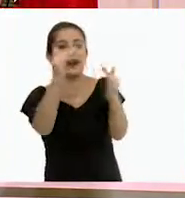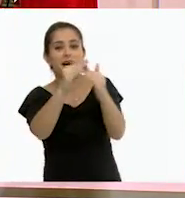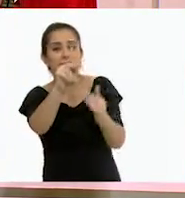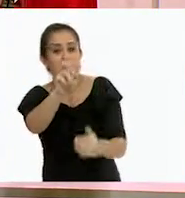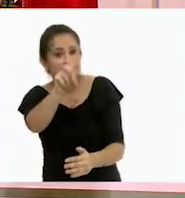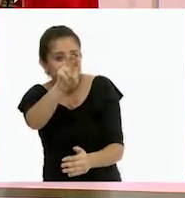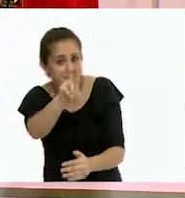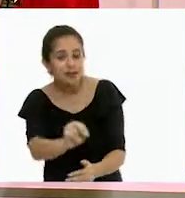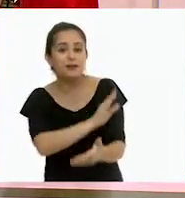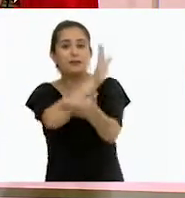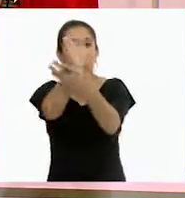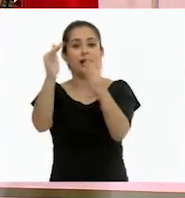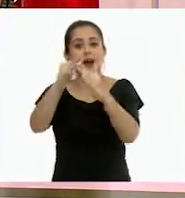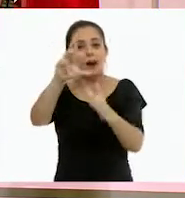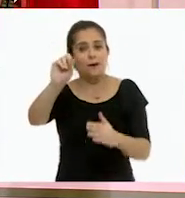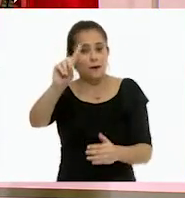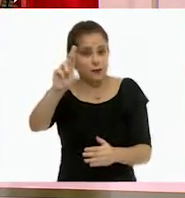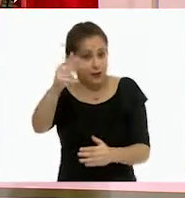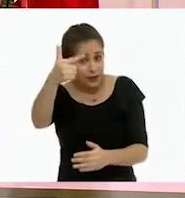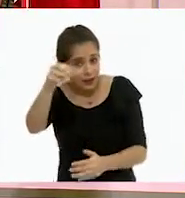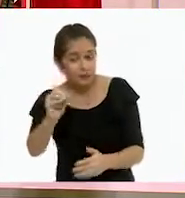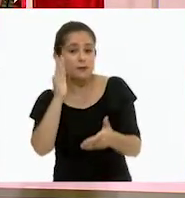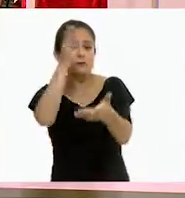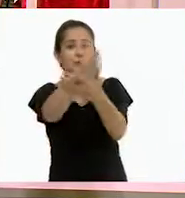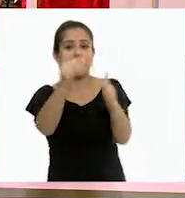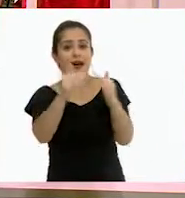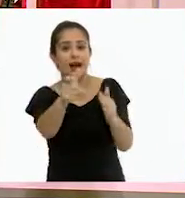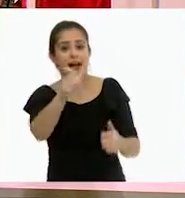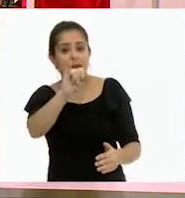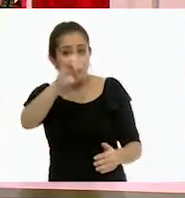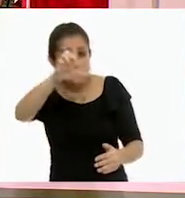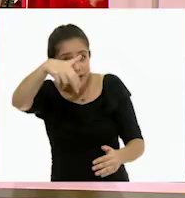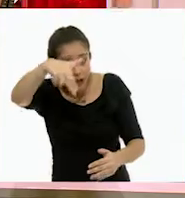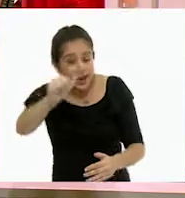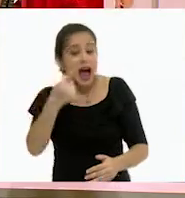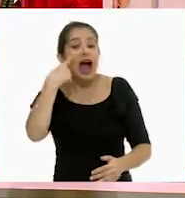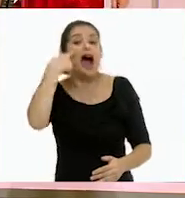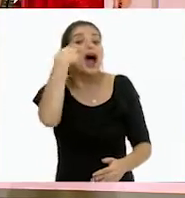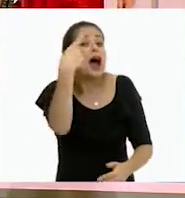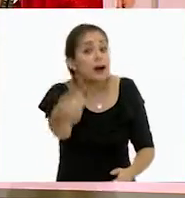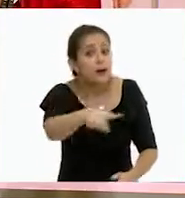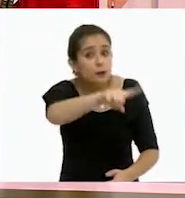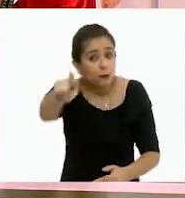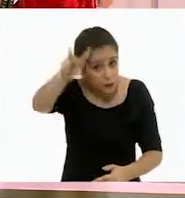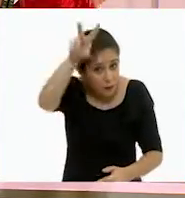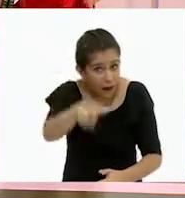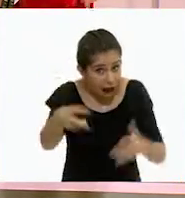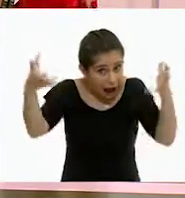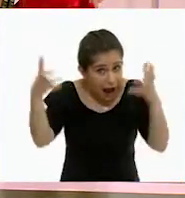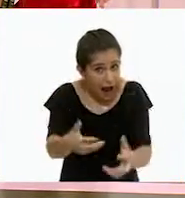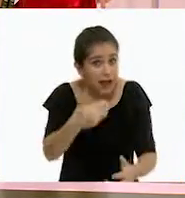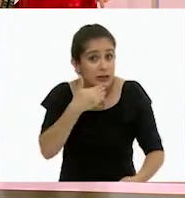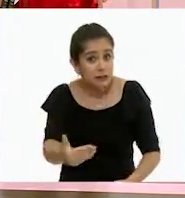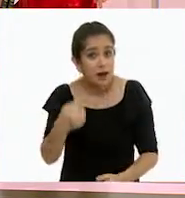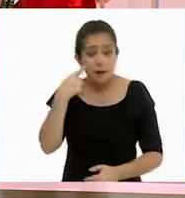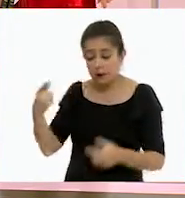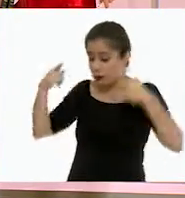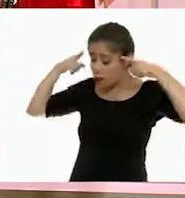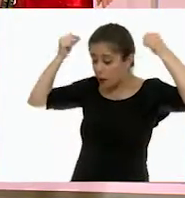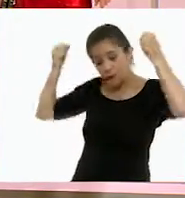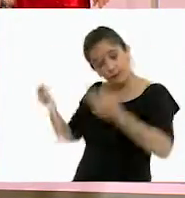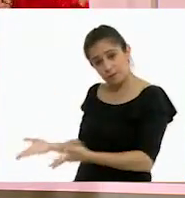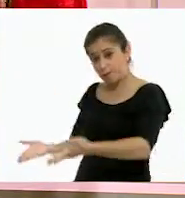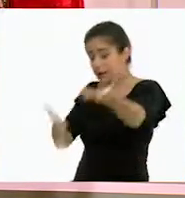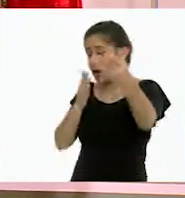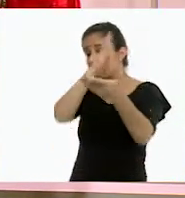de Rodrigo, de Jimena, y los va a ver si es cierto que lo están haciendo. Filindrín, vámonos, a